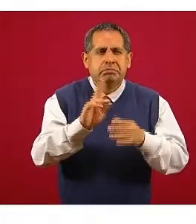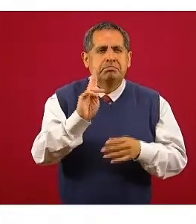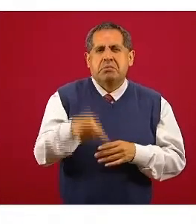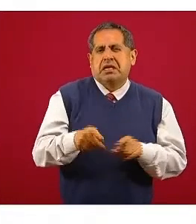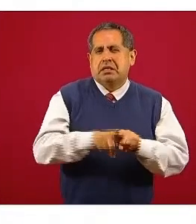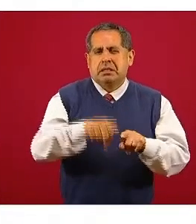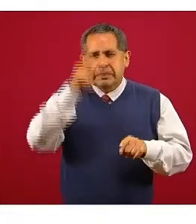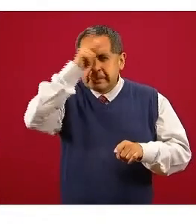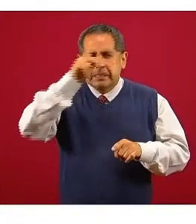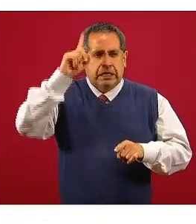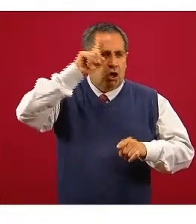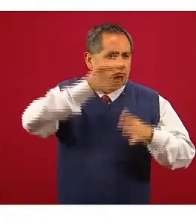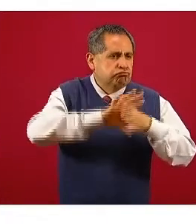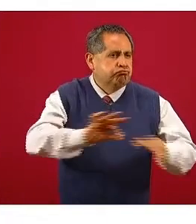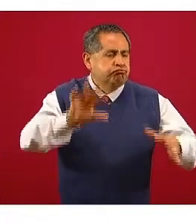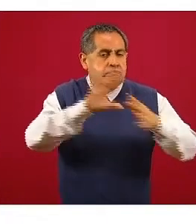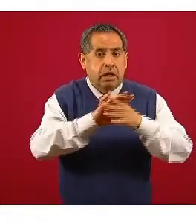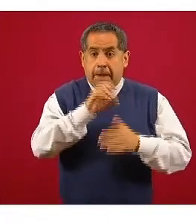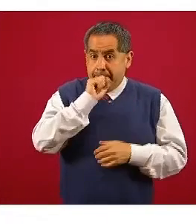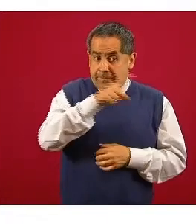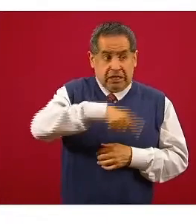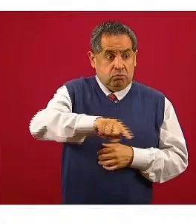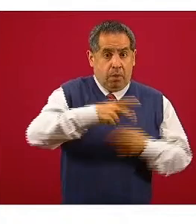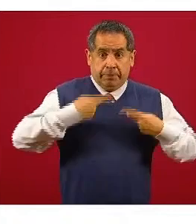mental, y sobre todo al personal.